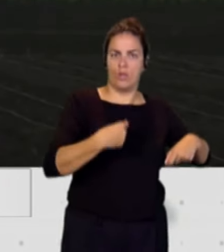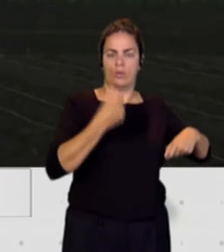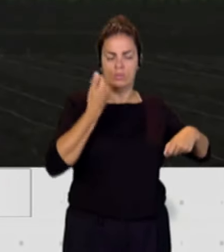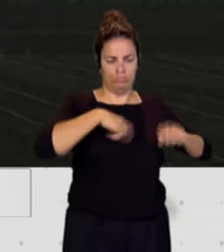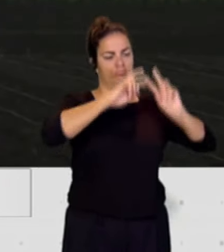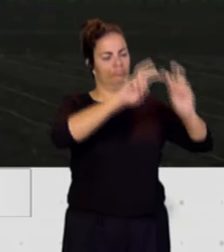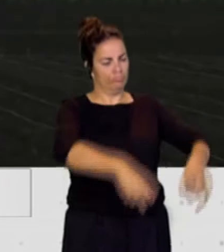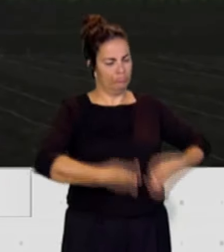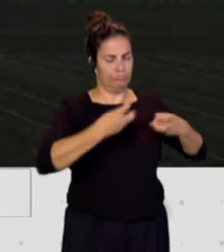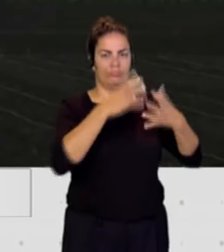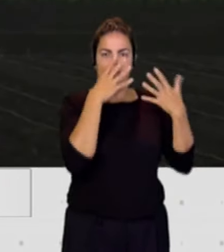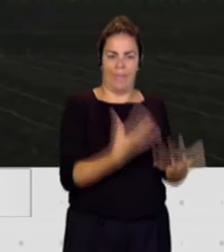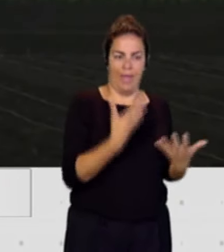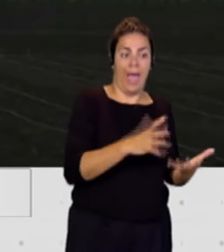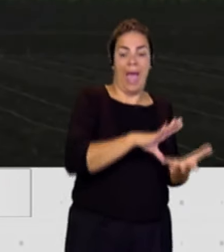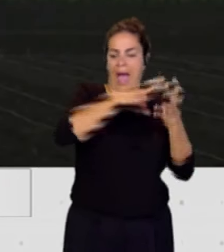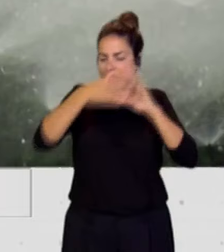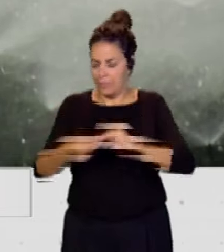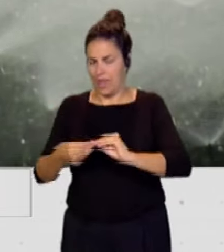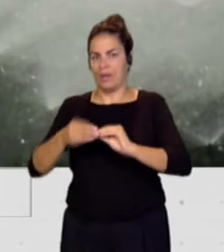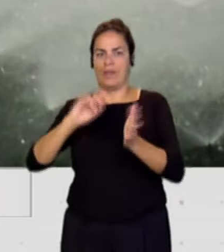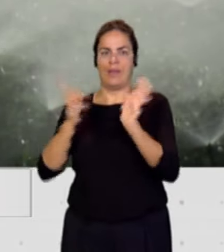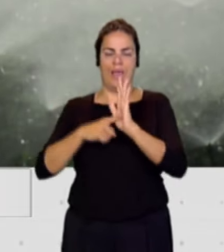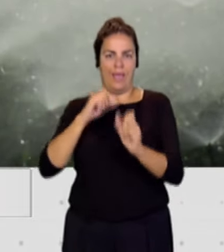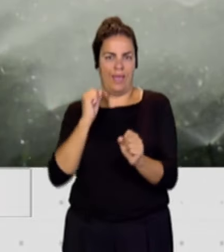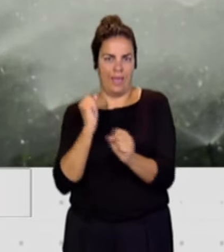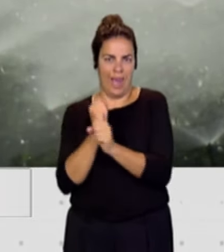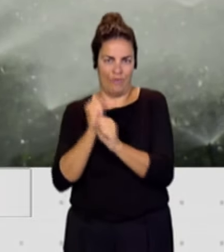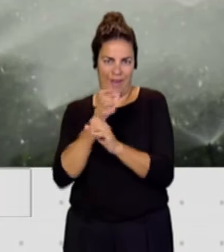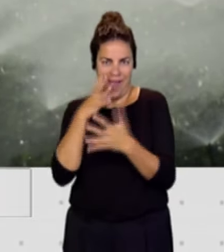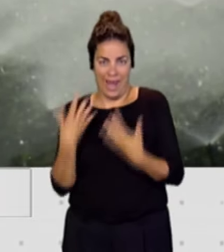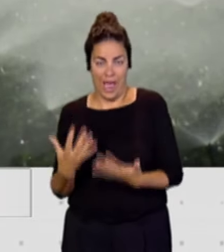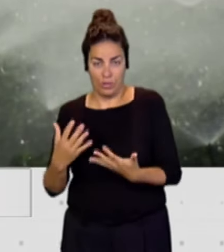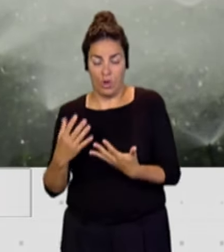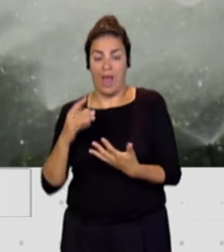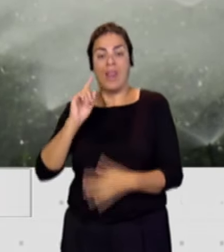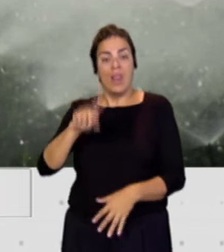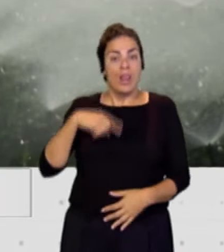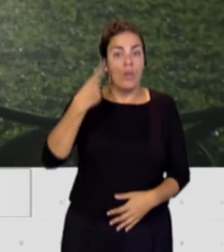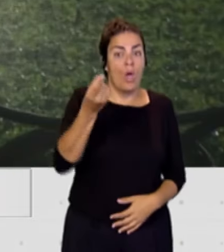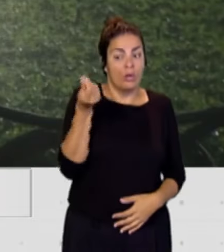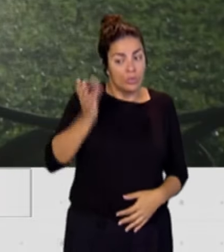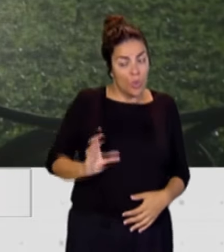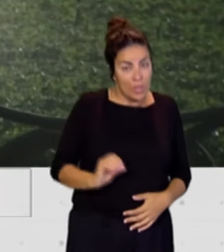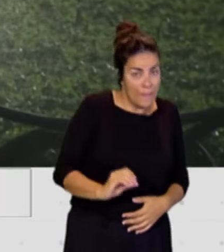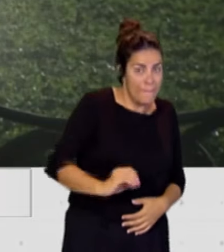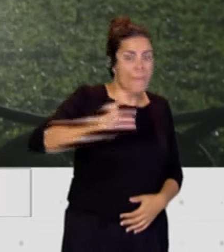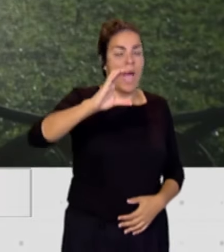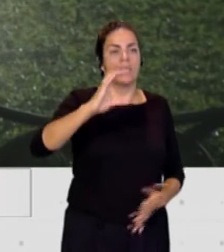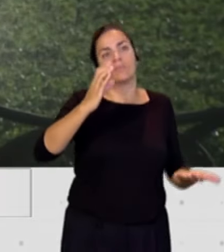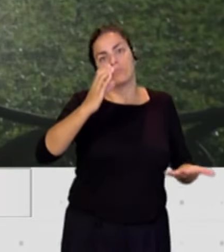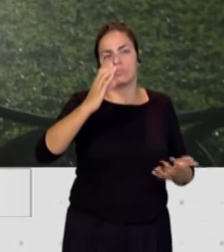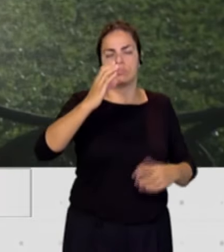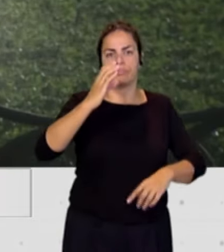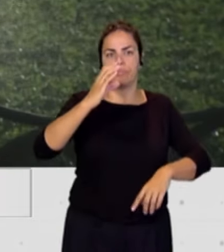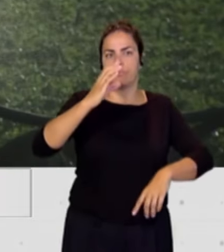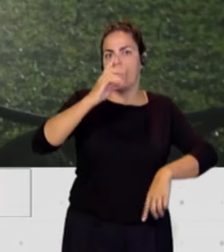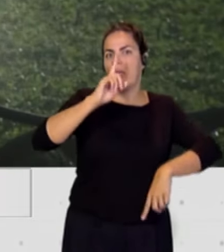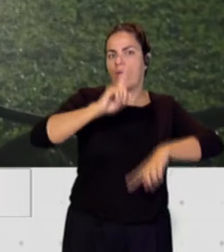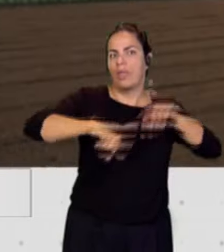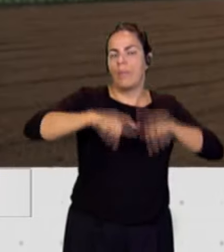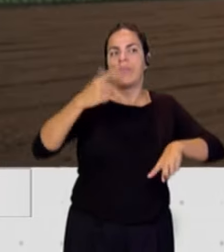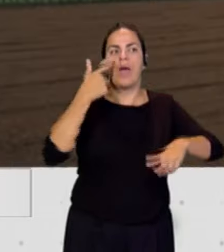la legislación laboral actual y después la subida salarial será de acorde con con la